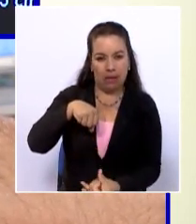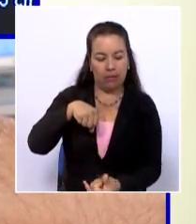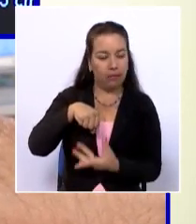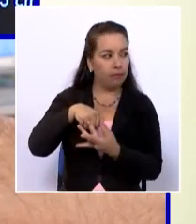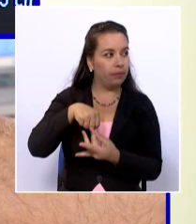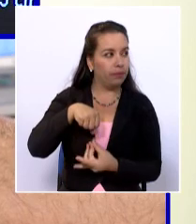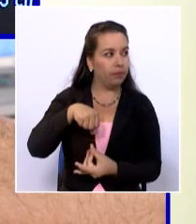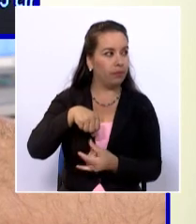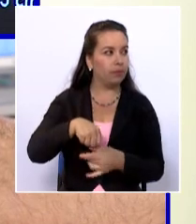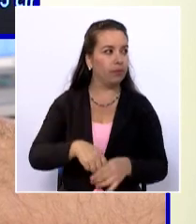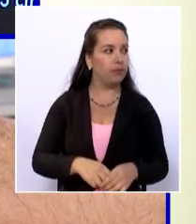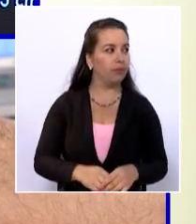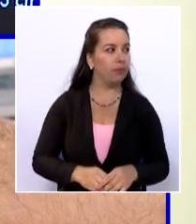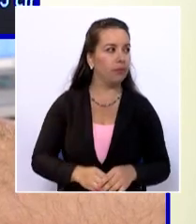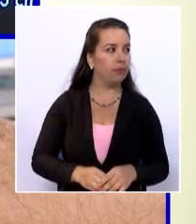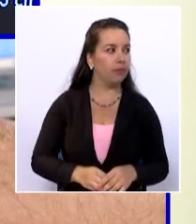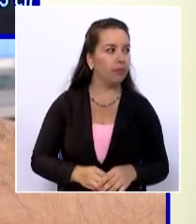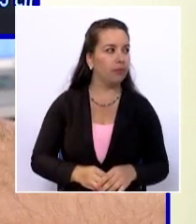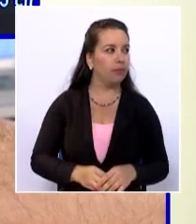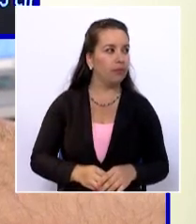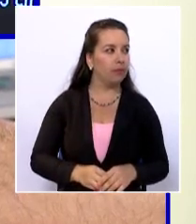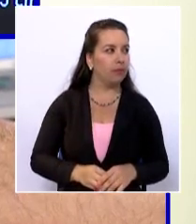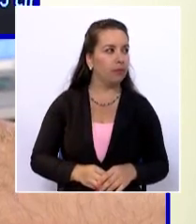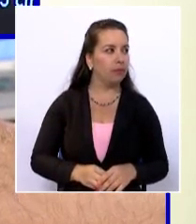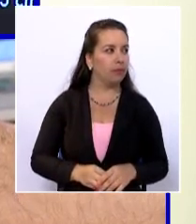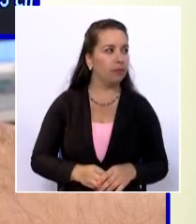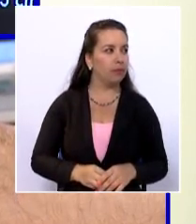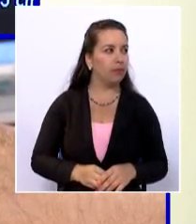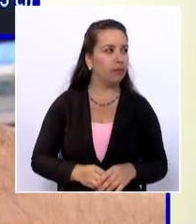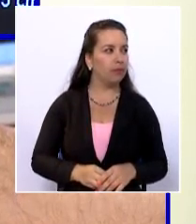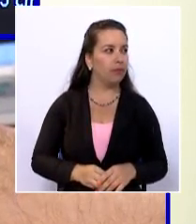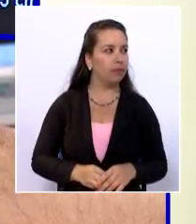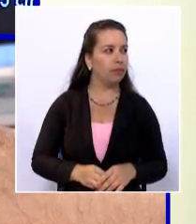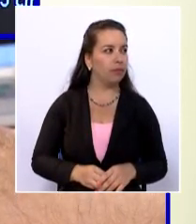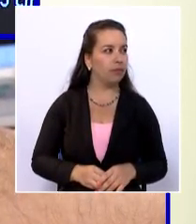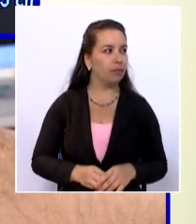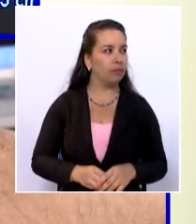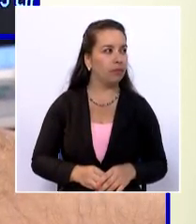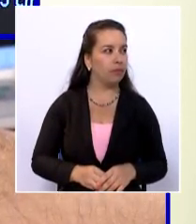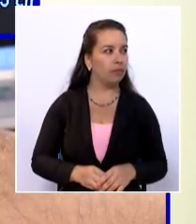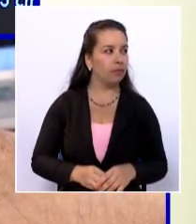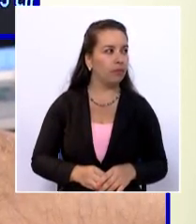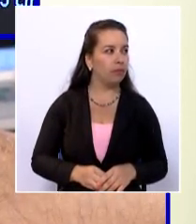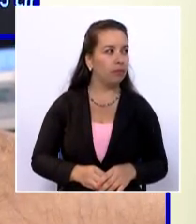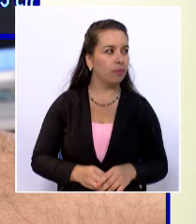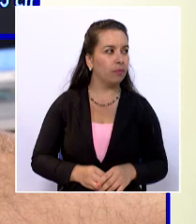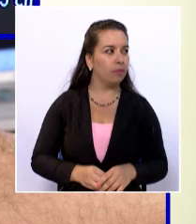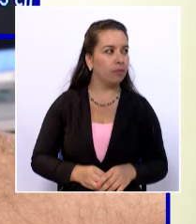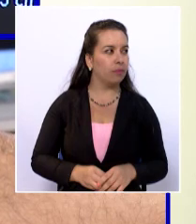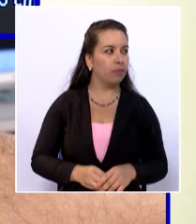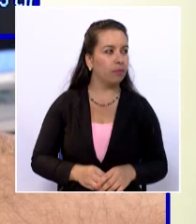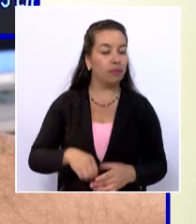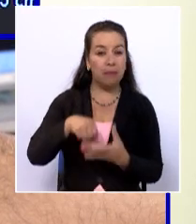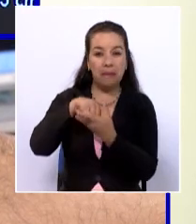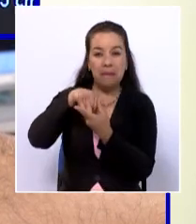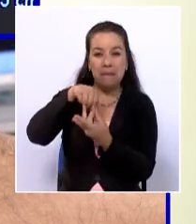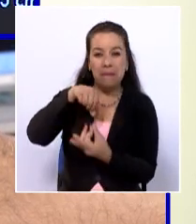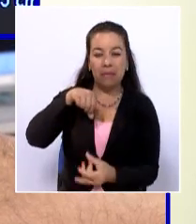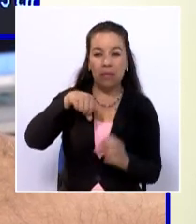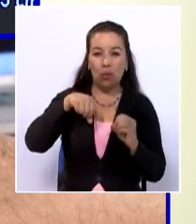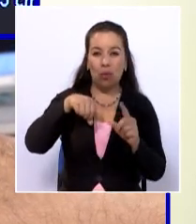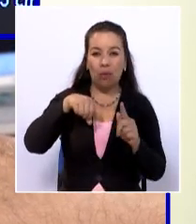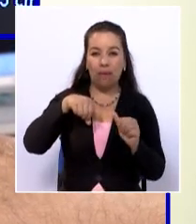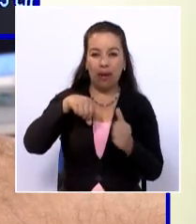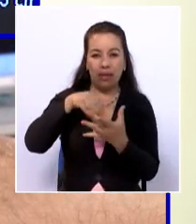d esto es debajo de esto está la gracia de ofa que usualmente cuando entras de la artroscopia y